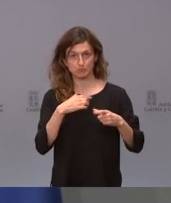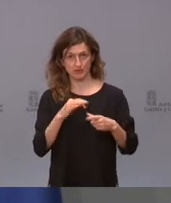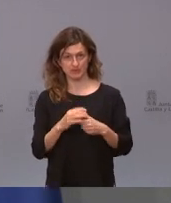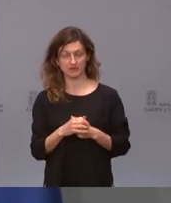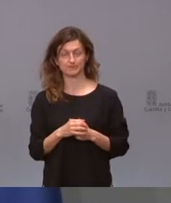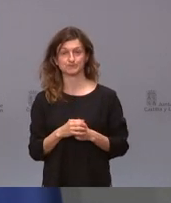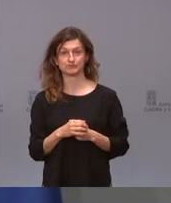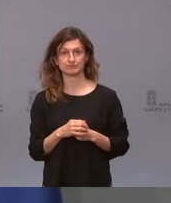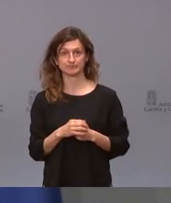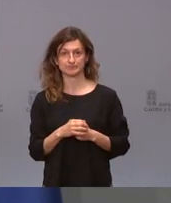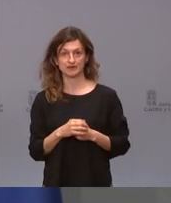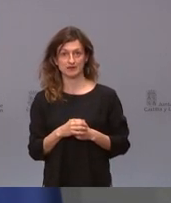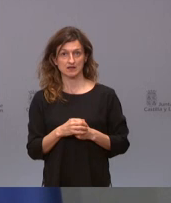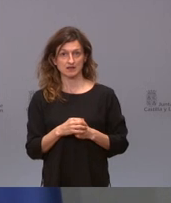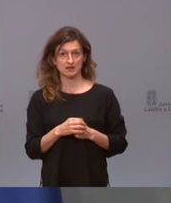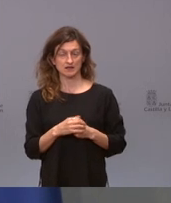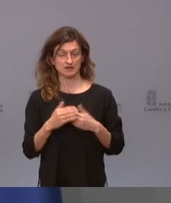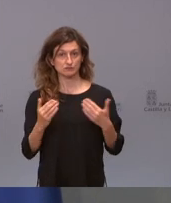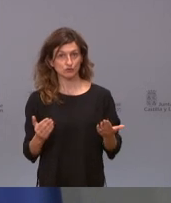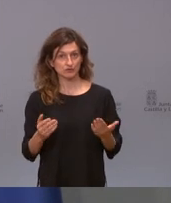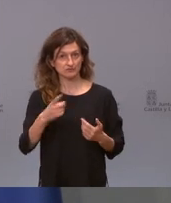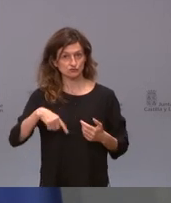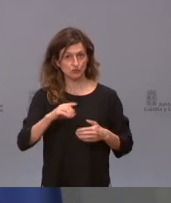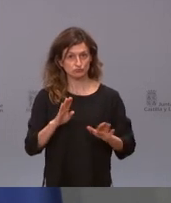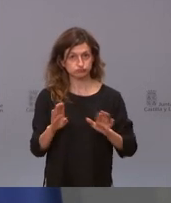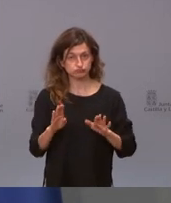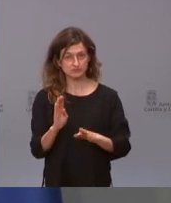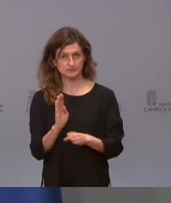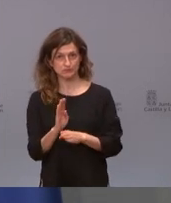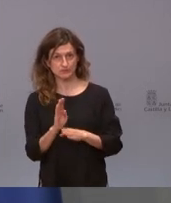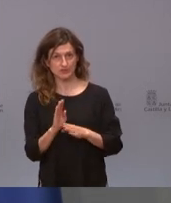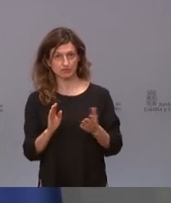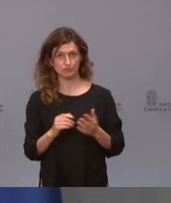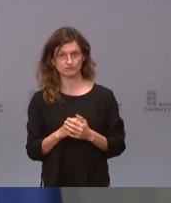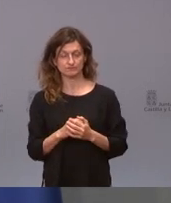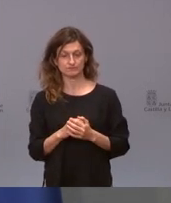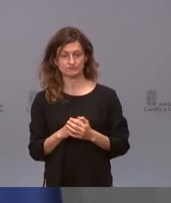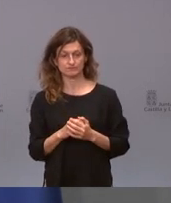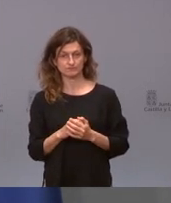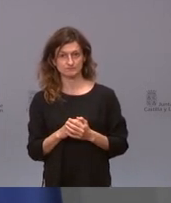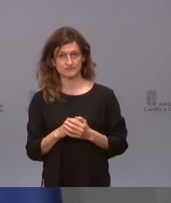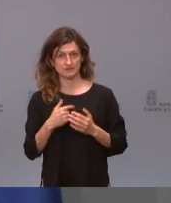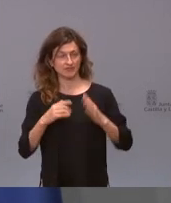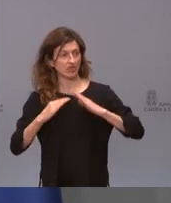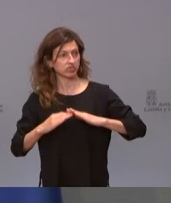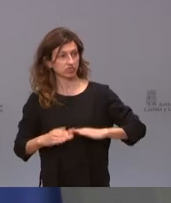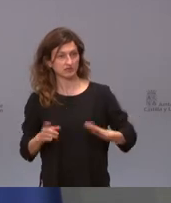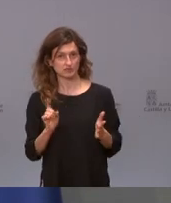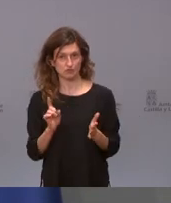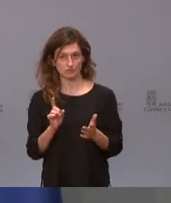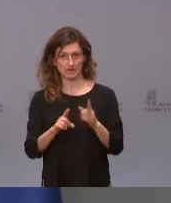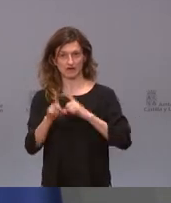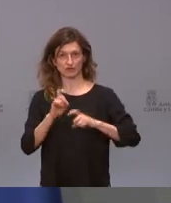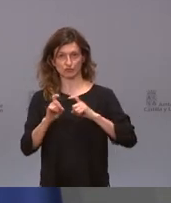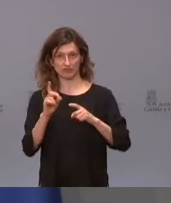tanto hay que ser yo creo que muy prudentes y muy cautos porque no debemos de retroceder en estos en